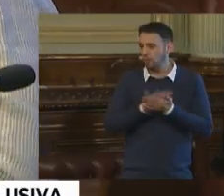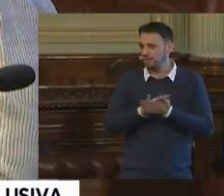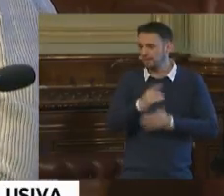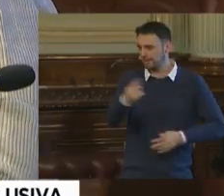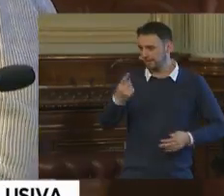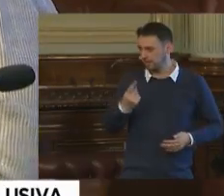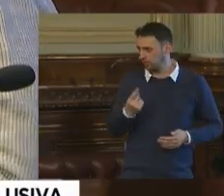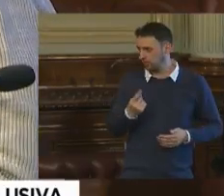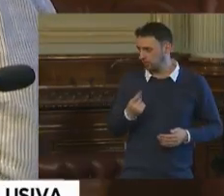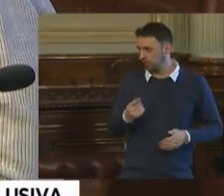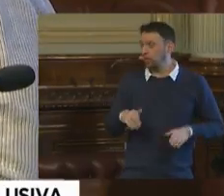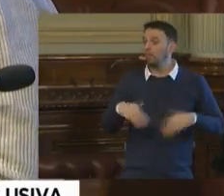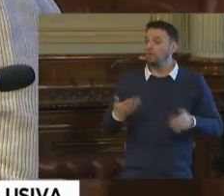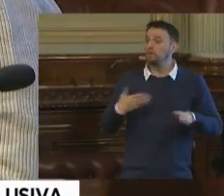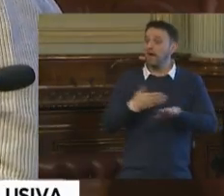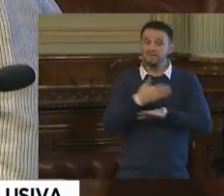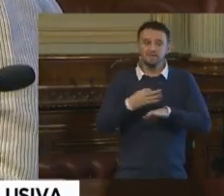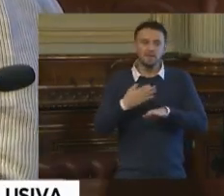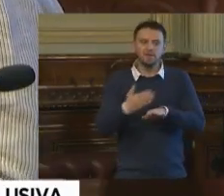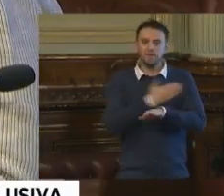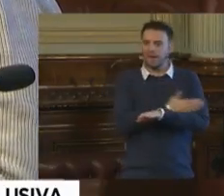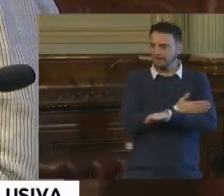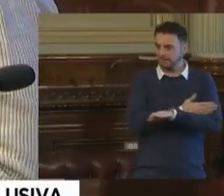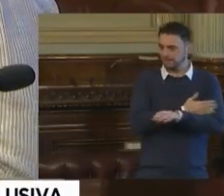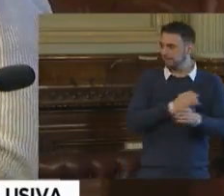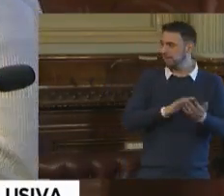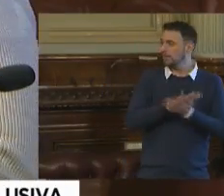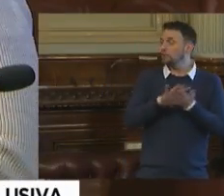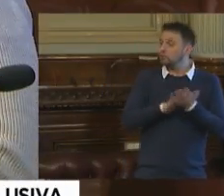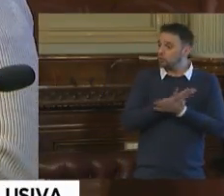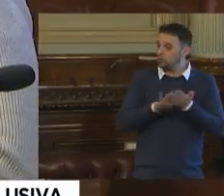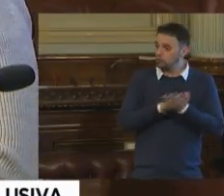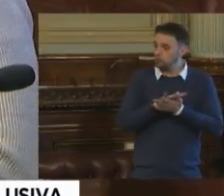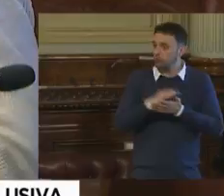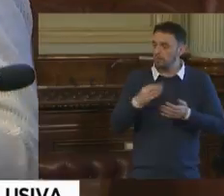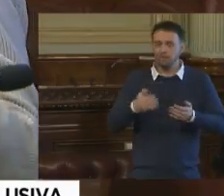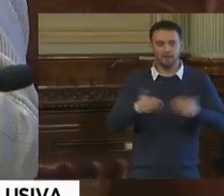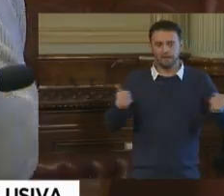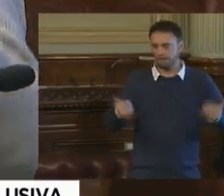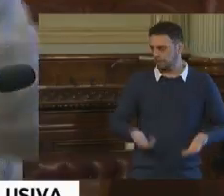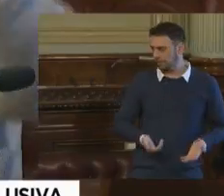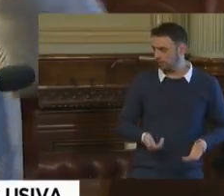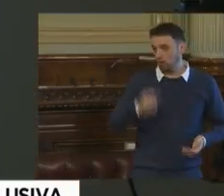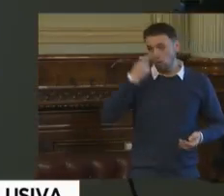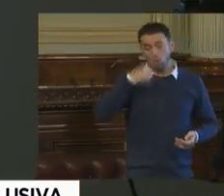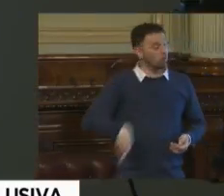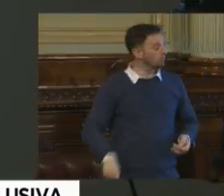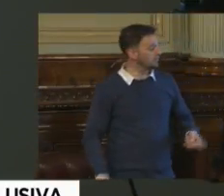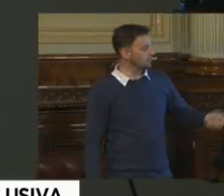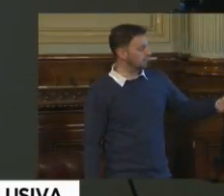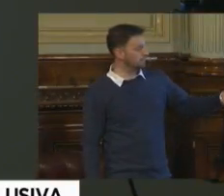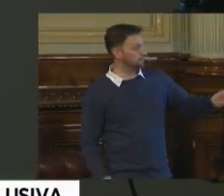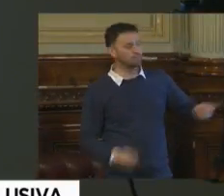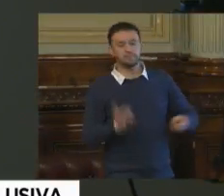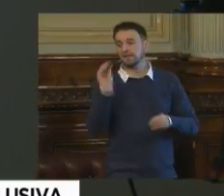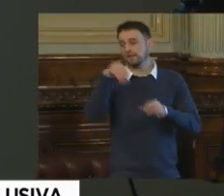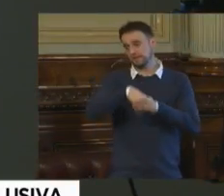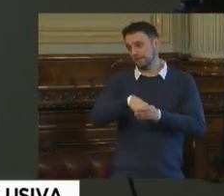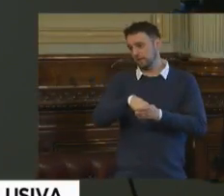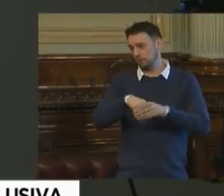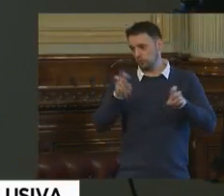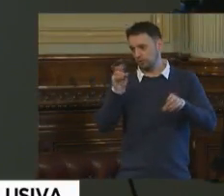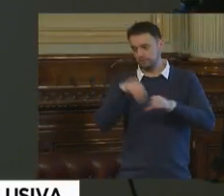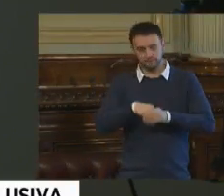entonces la accesibilidad tiene que ser previa y cuando hay una solución alternativa tiene que ser digna y por último la idea de la